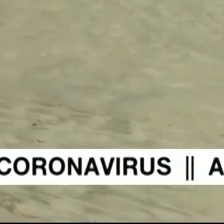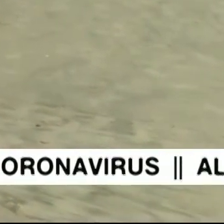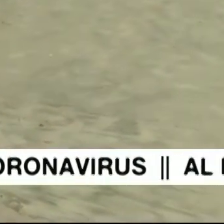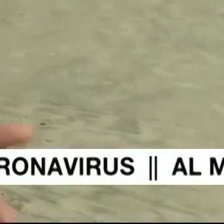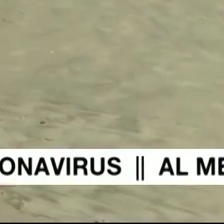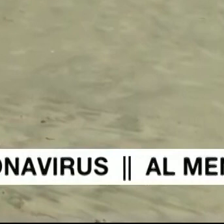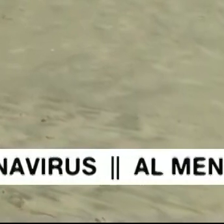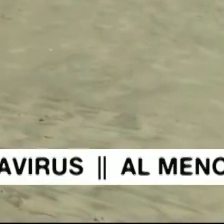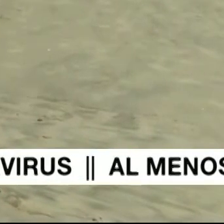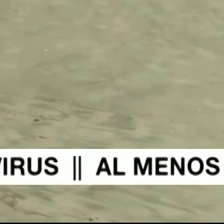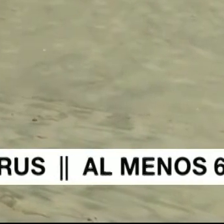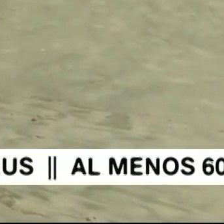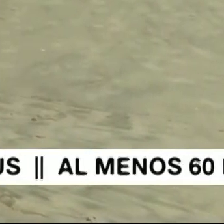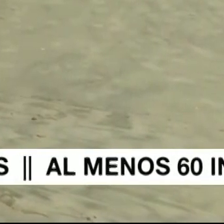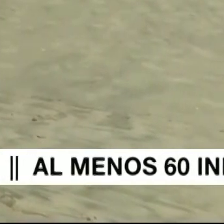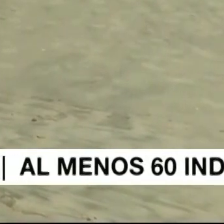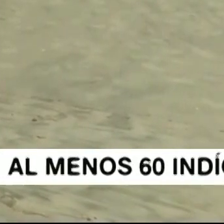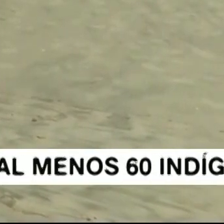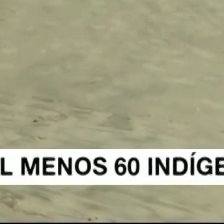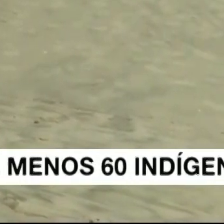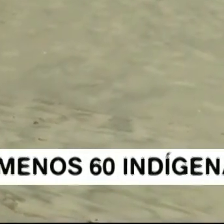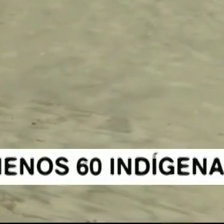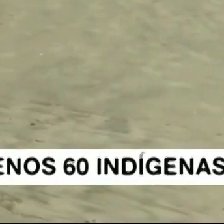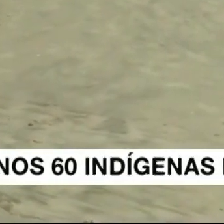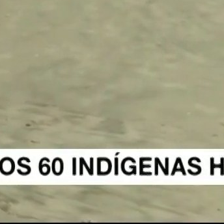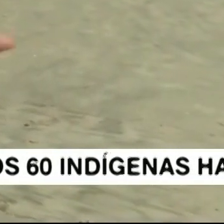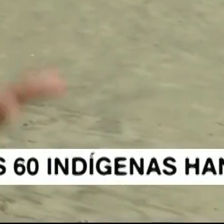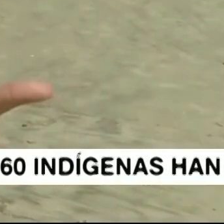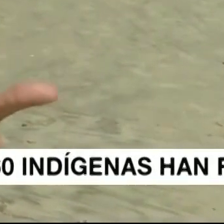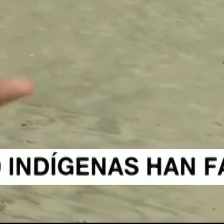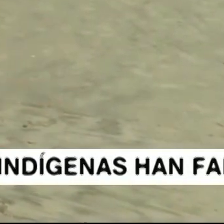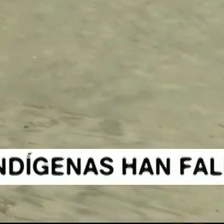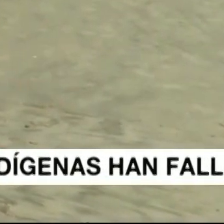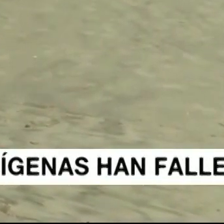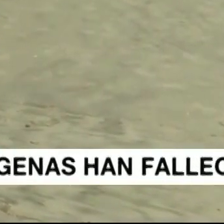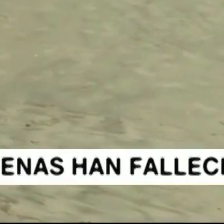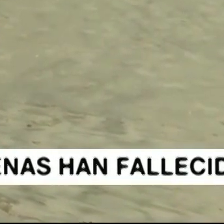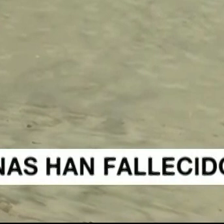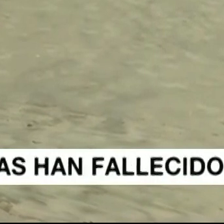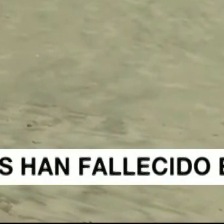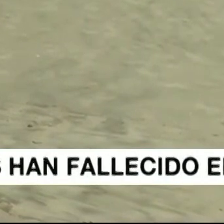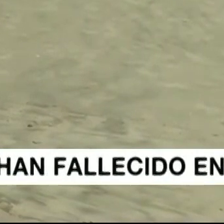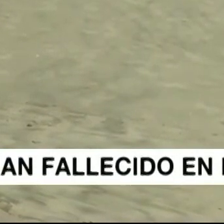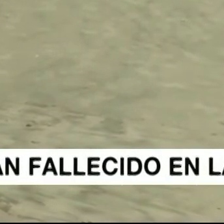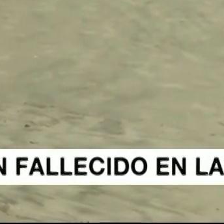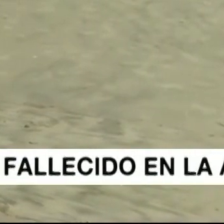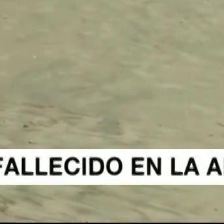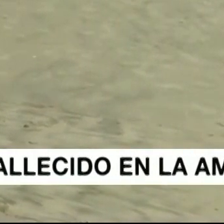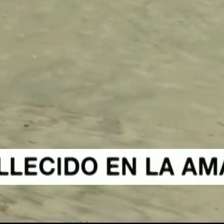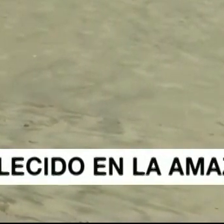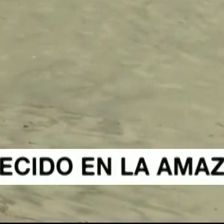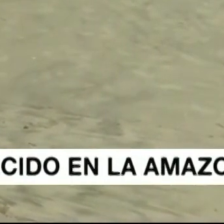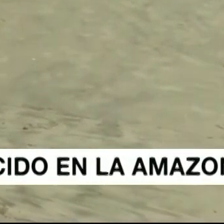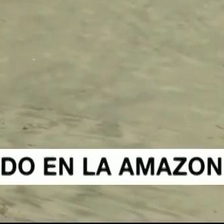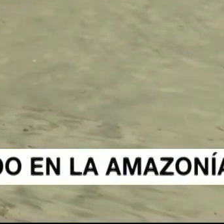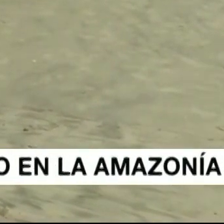aquella revelación de Cliver Alcalá y la operación Gedeón continuó. Lo que menos se imaginaban era que los estarían esperando